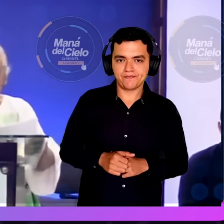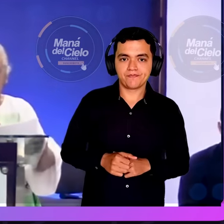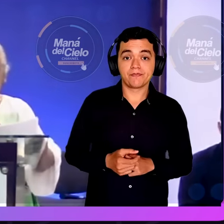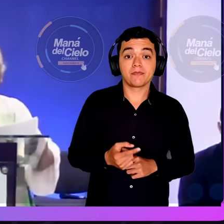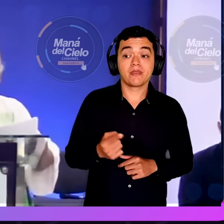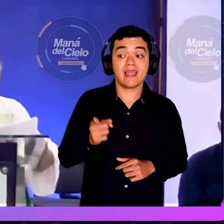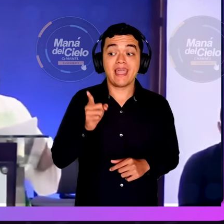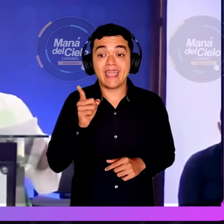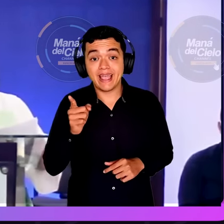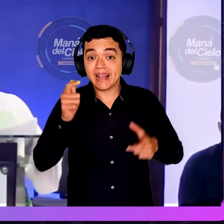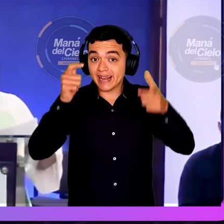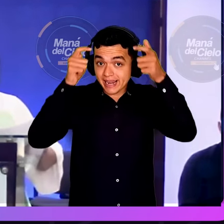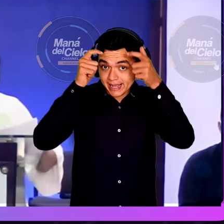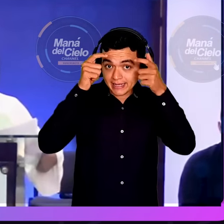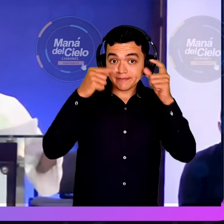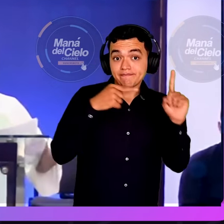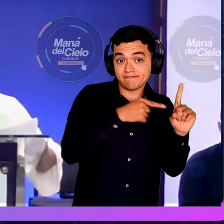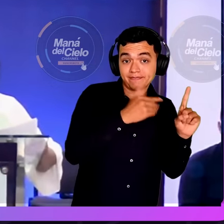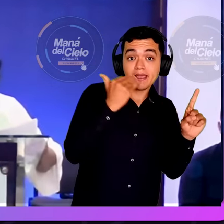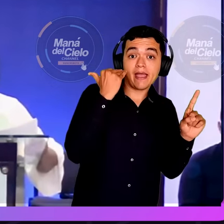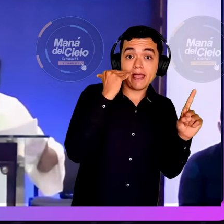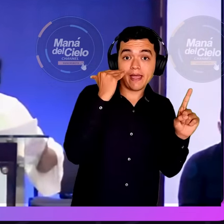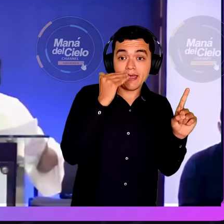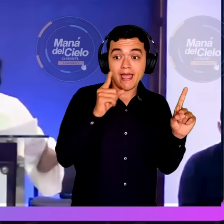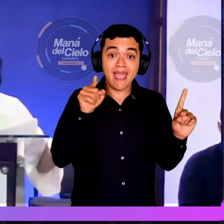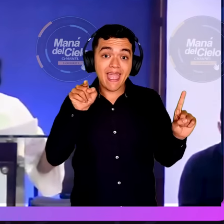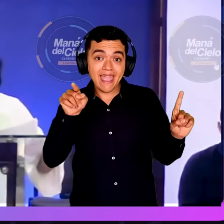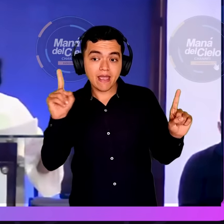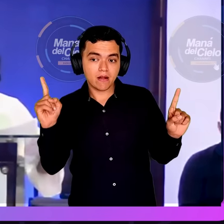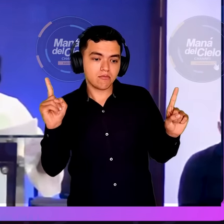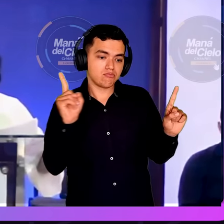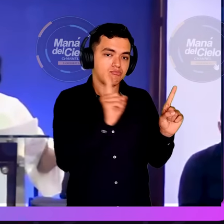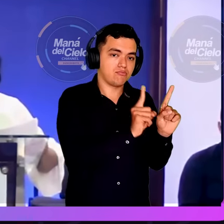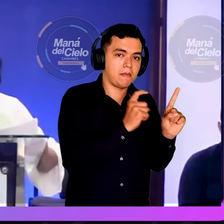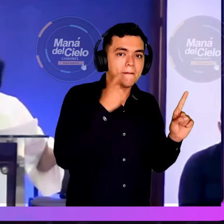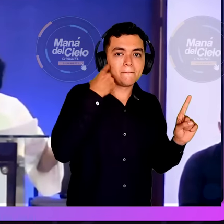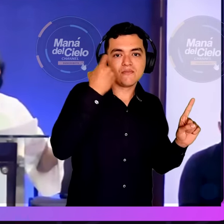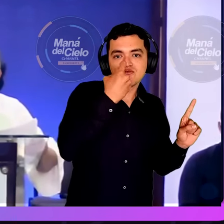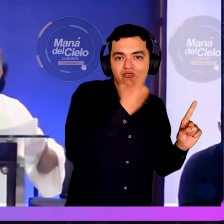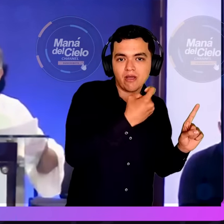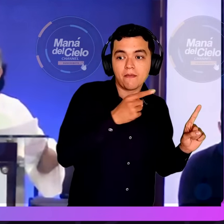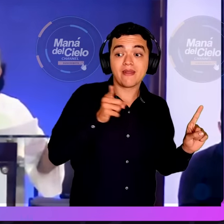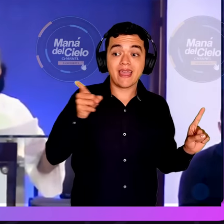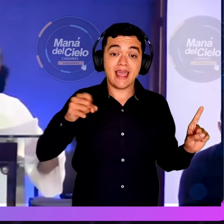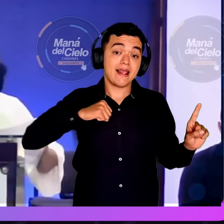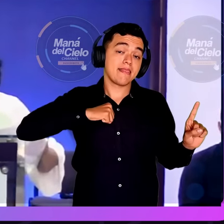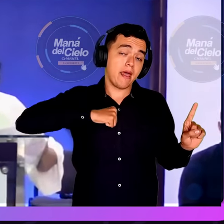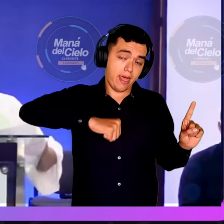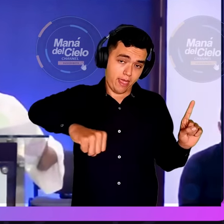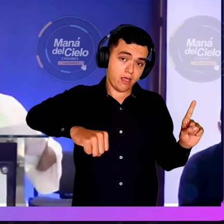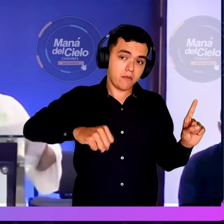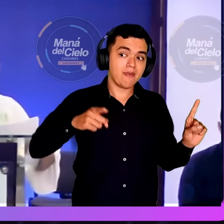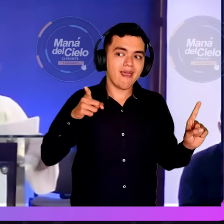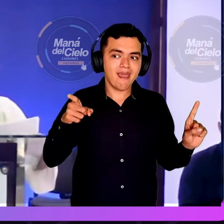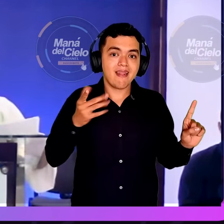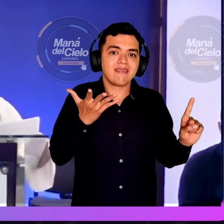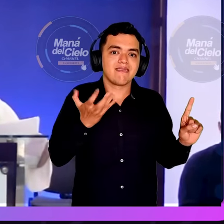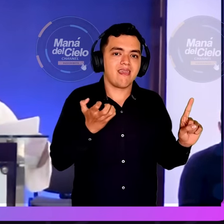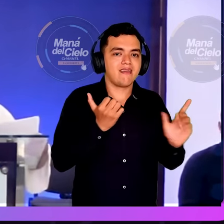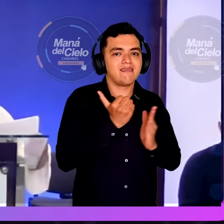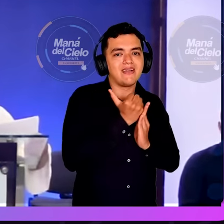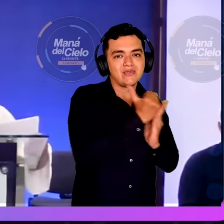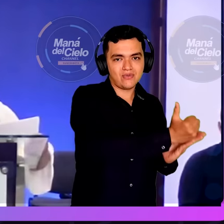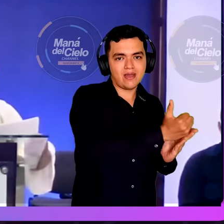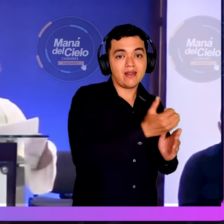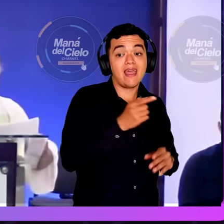a la joven. ¿Por qué venía a buscarla? Porque tenía todo el derecho de hacerlo. ¿Por qué tenía todo el derecho? Por lo que él había hecho por